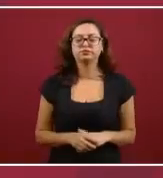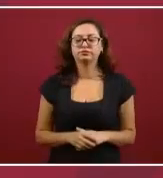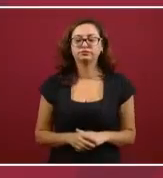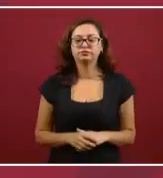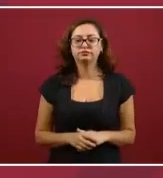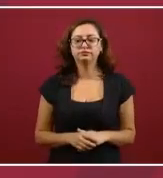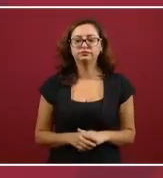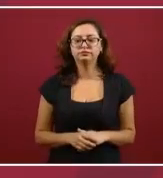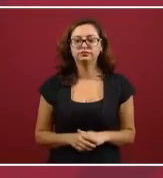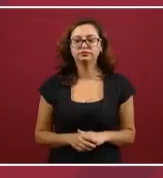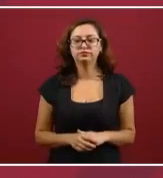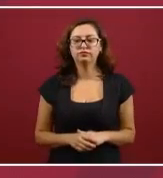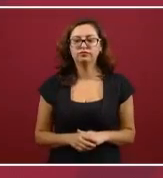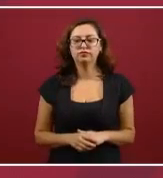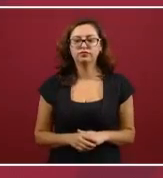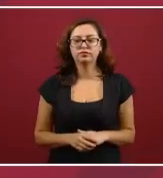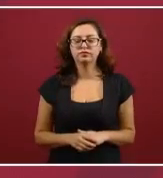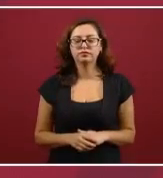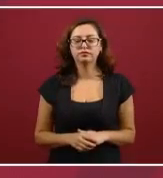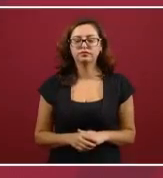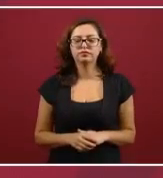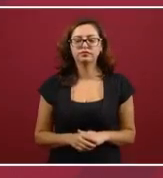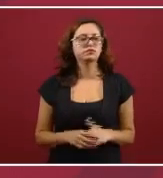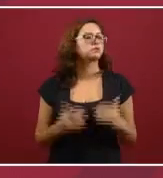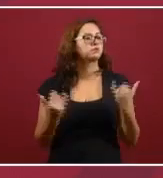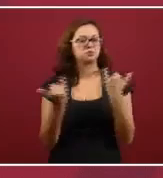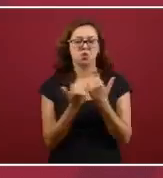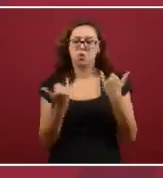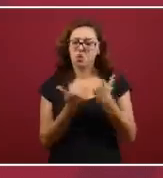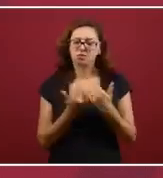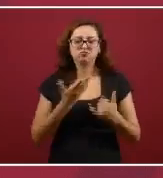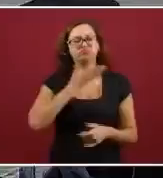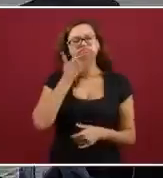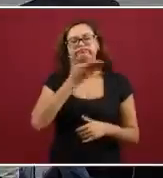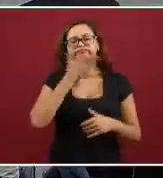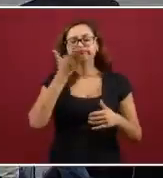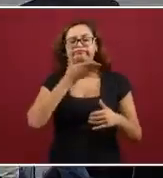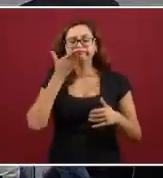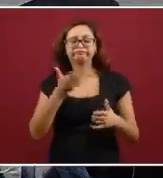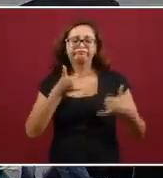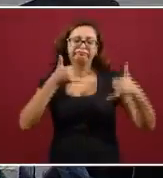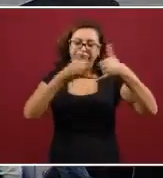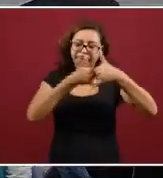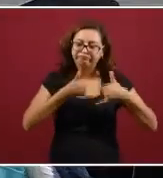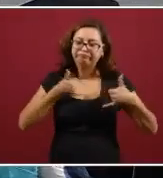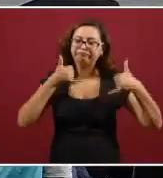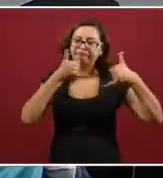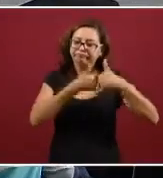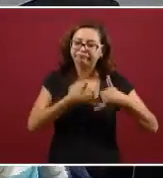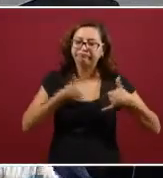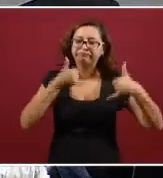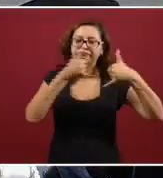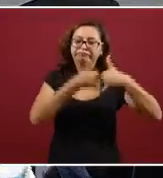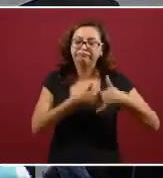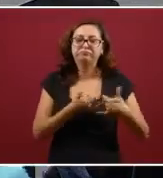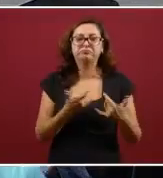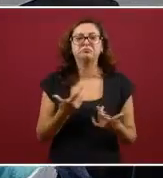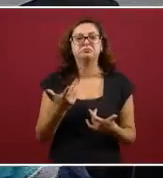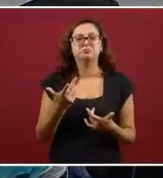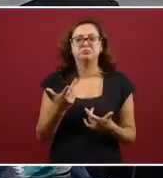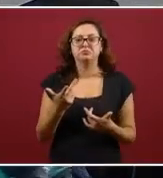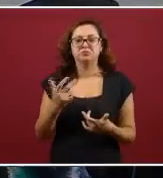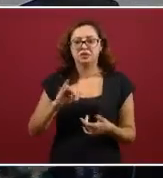Asimismo, en llamadas de trabajo que tenemos cotidianamente, tanto desde a nivel de los